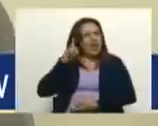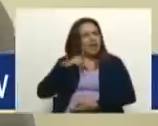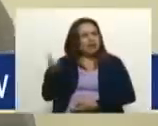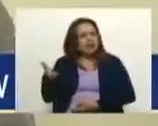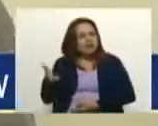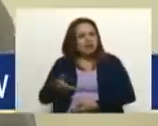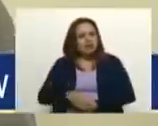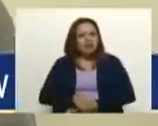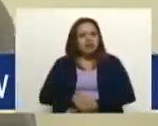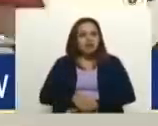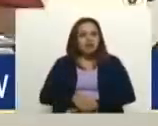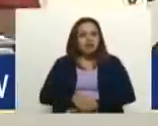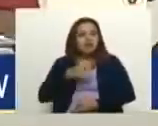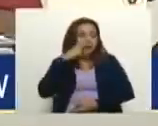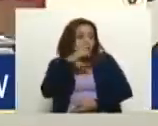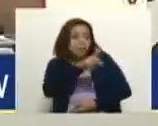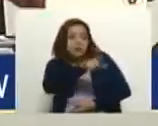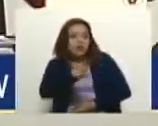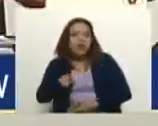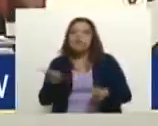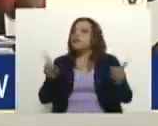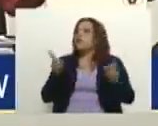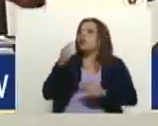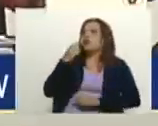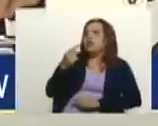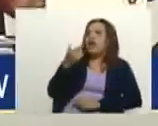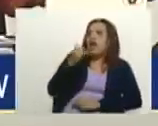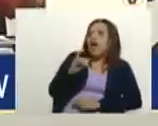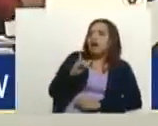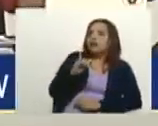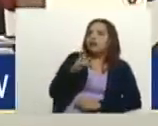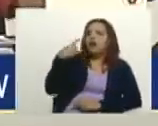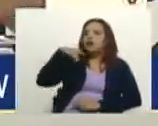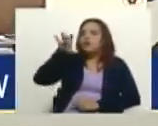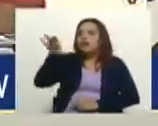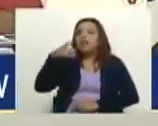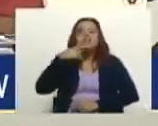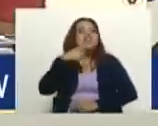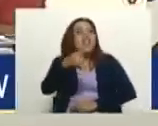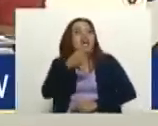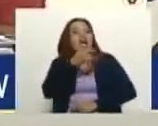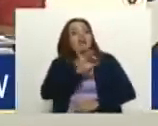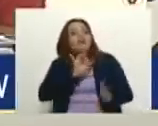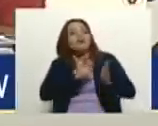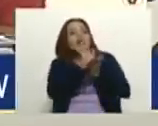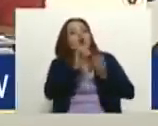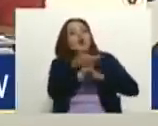¿Tú escuchas a los que están afuera? Le dicen, no digan que son migrantes. No, le dicen expulsados.